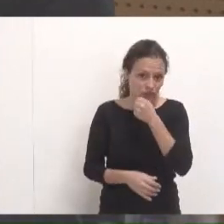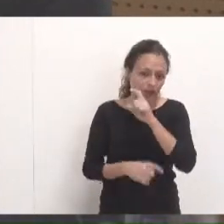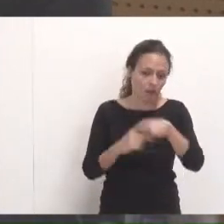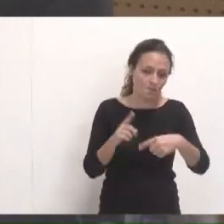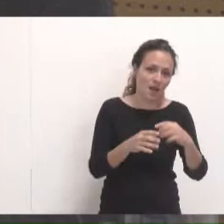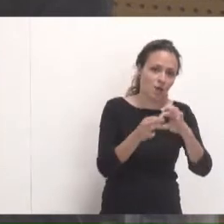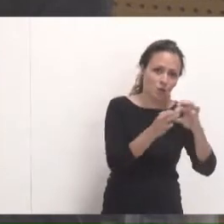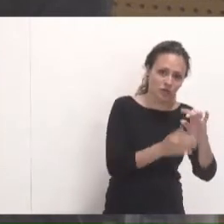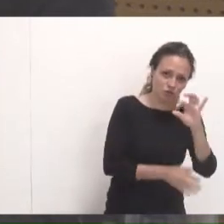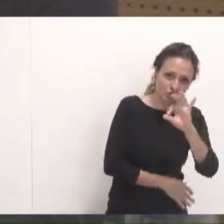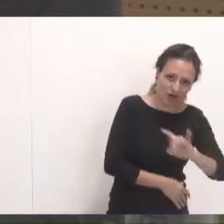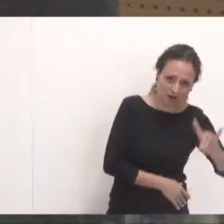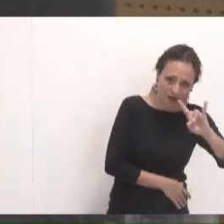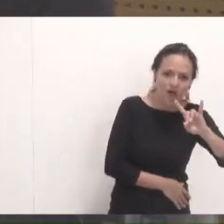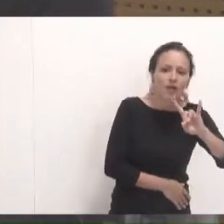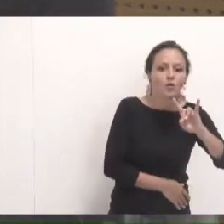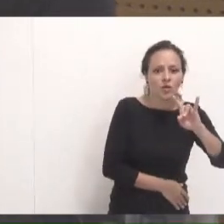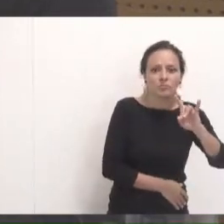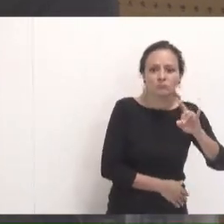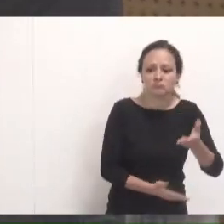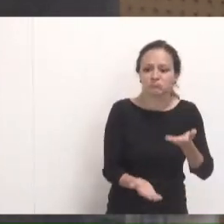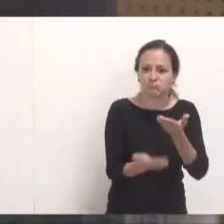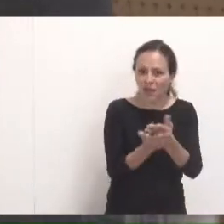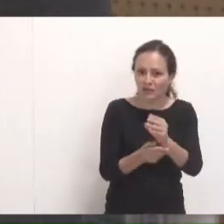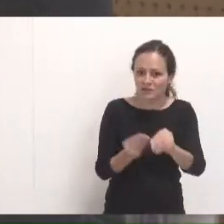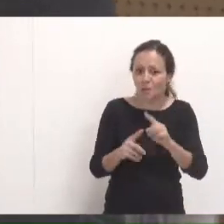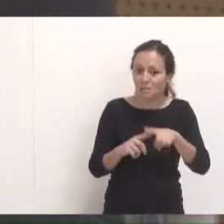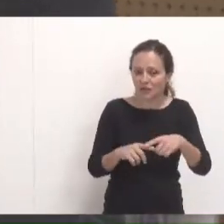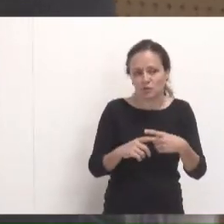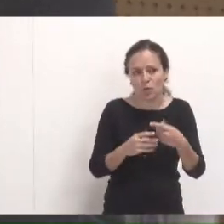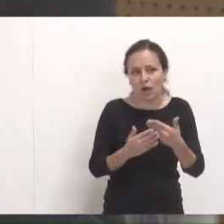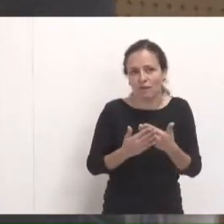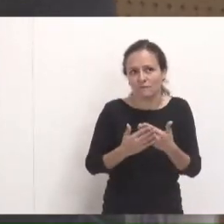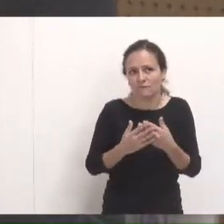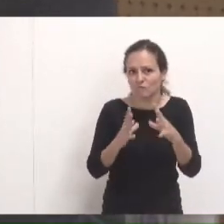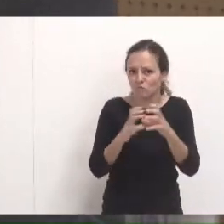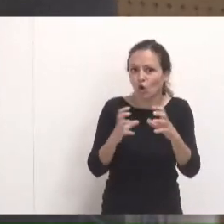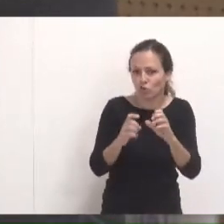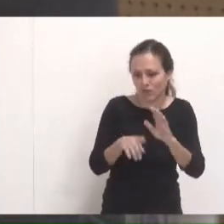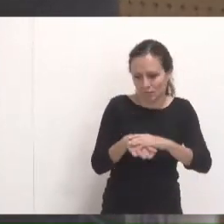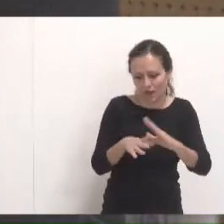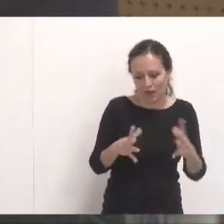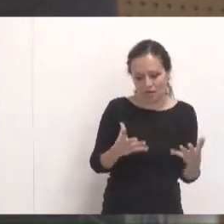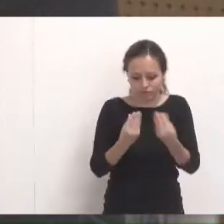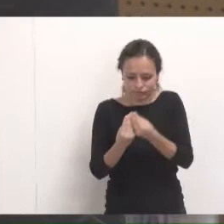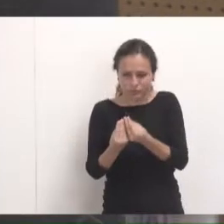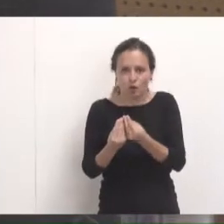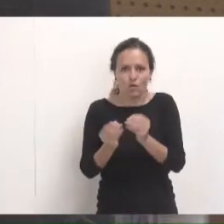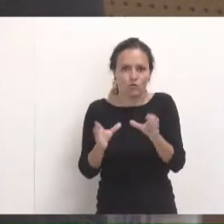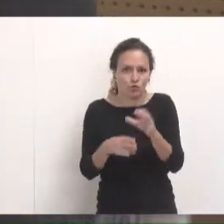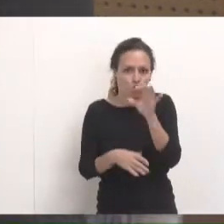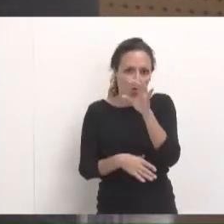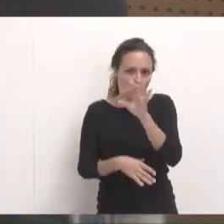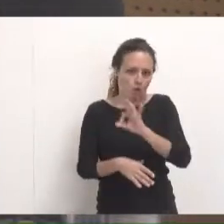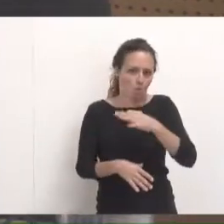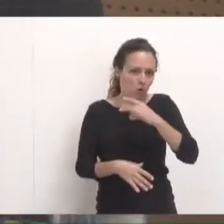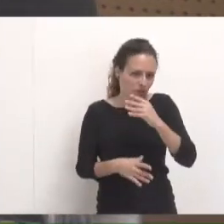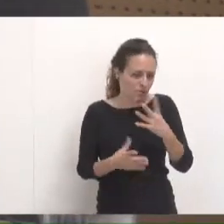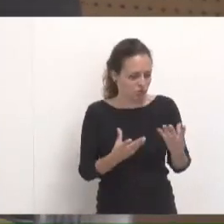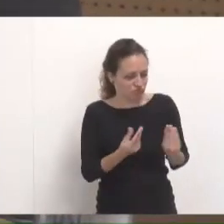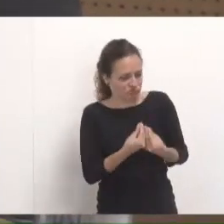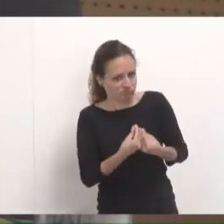Coalición Canaria, y su voluntad de acuerdo y confluencia con la que presentó nuestro grupo de Podemos, ¿no? Entiendo que la